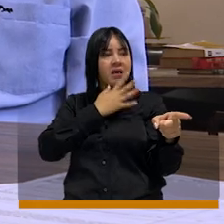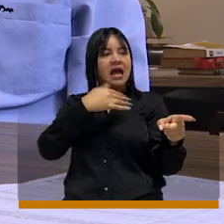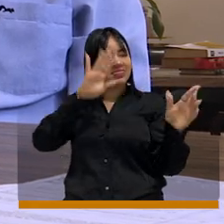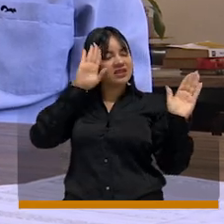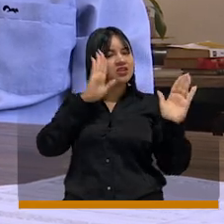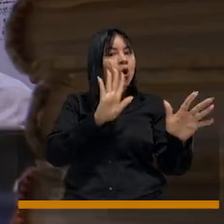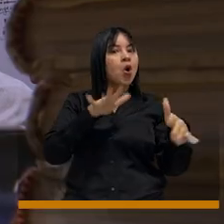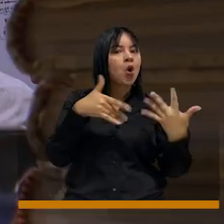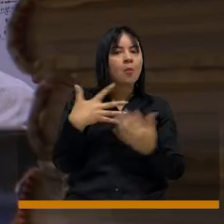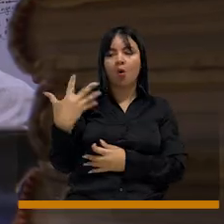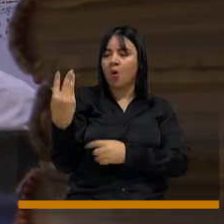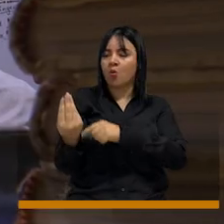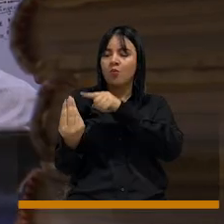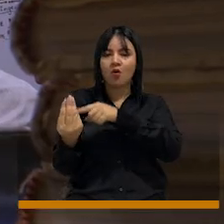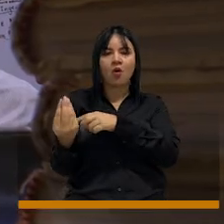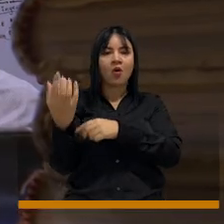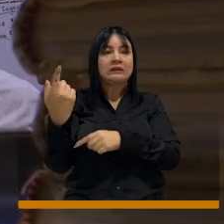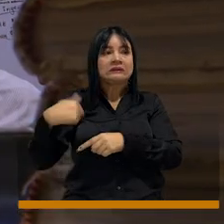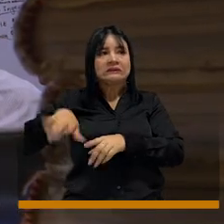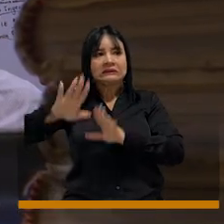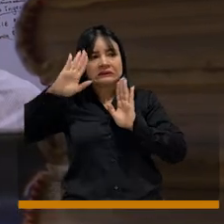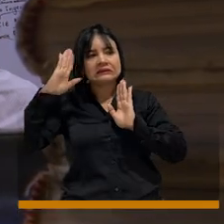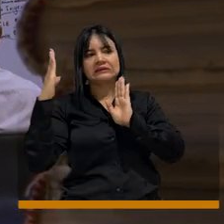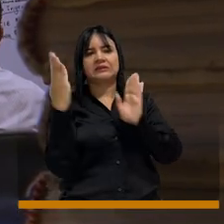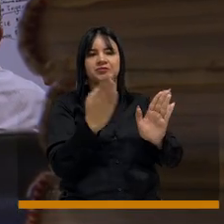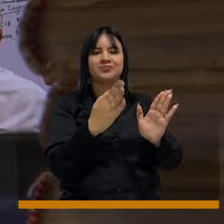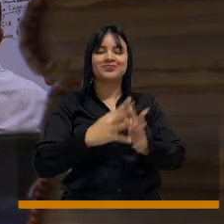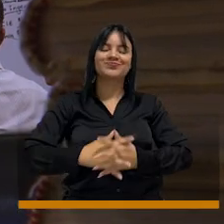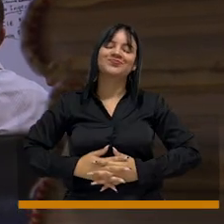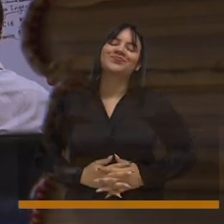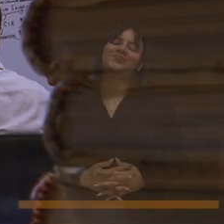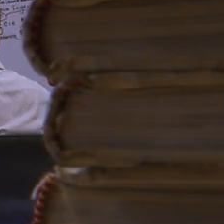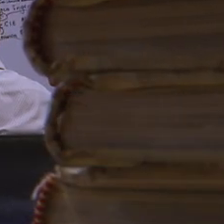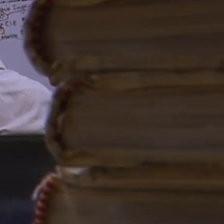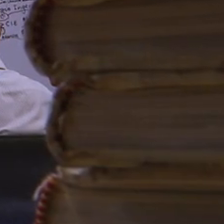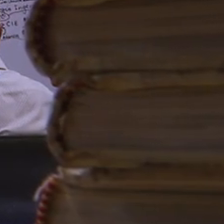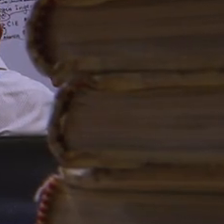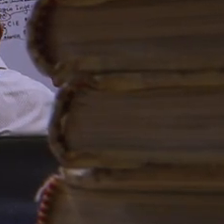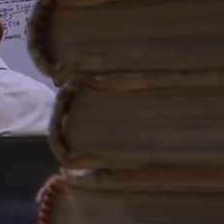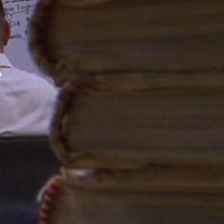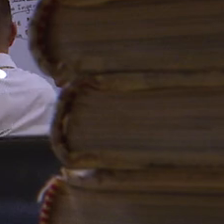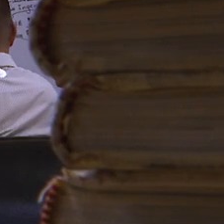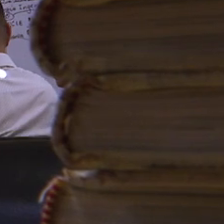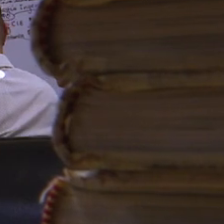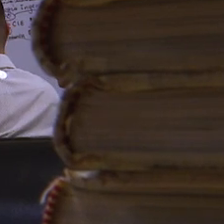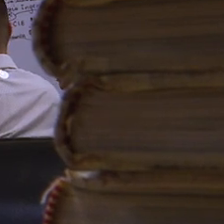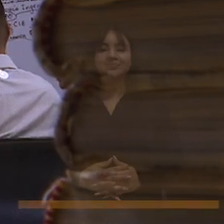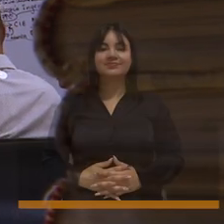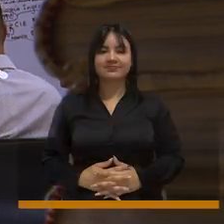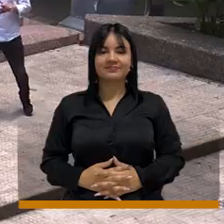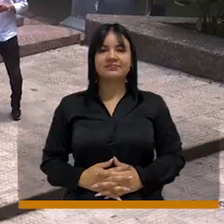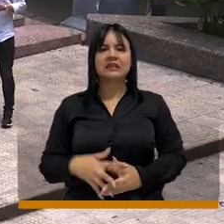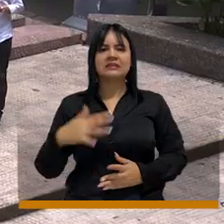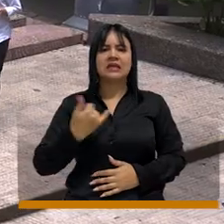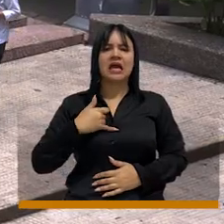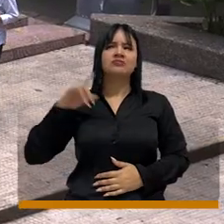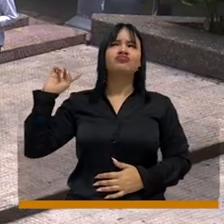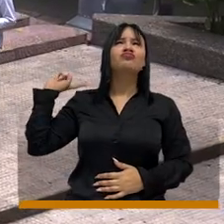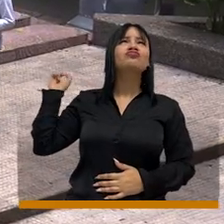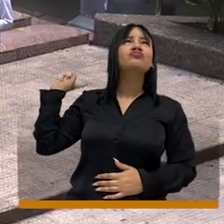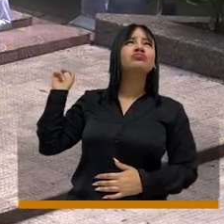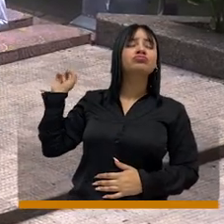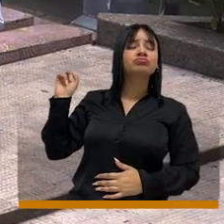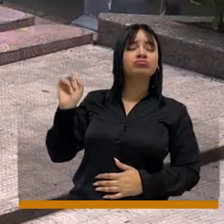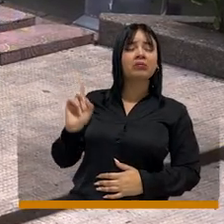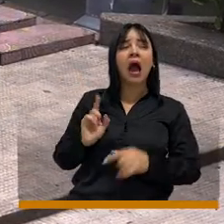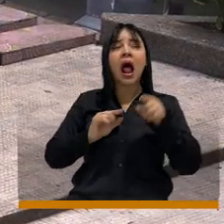Tenemos un equipo grande trabajo para poder atender a nuestros padres de familia un un han venido sucediendo